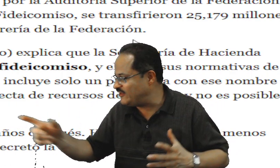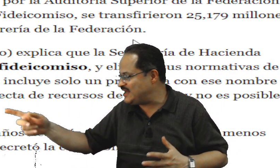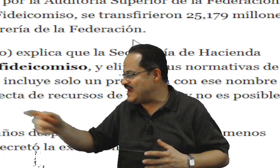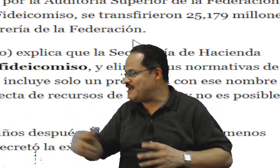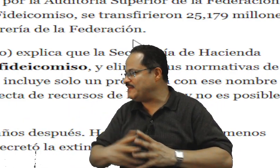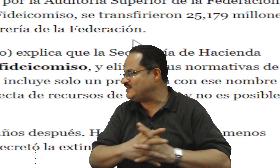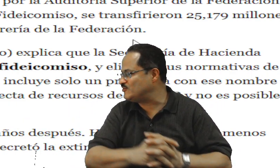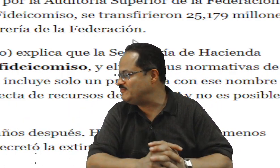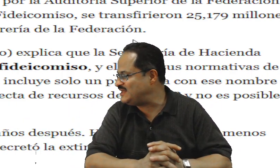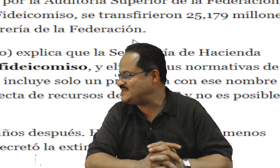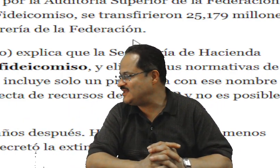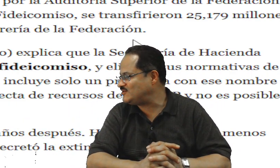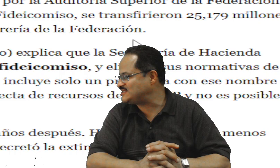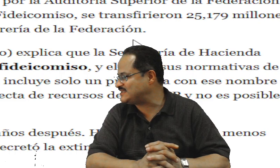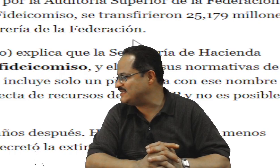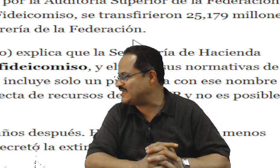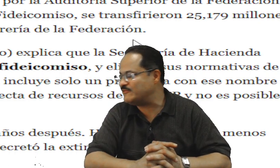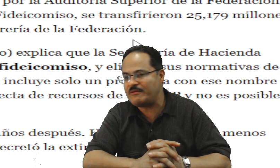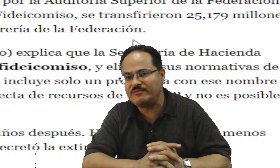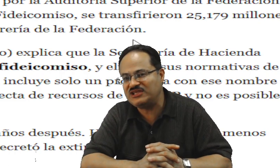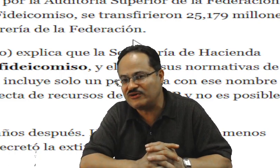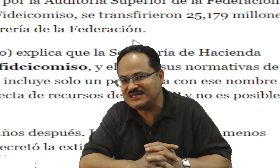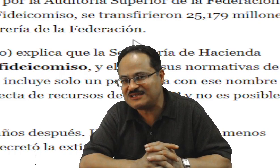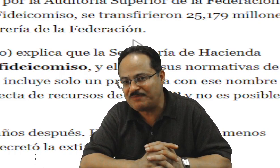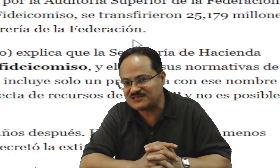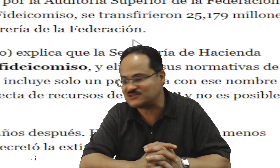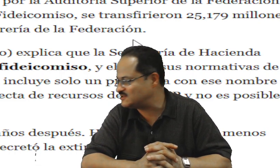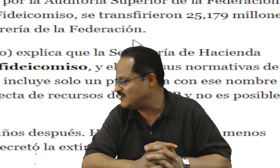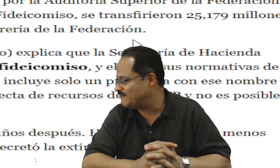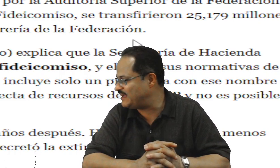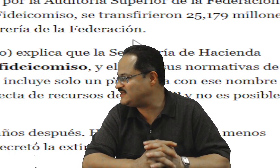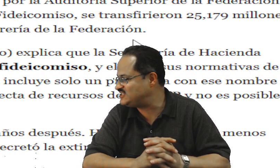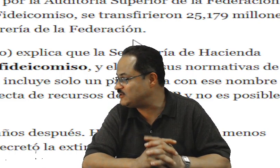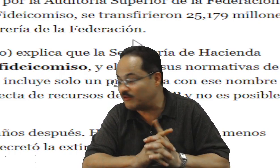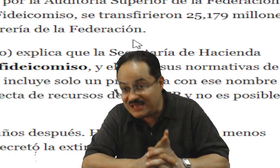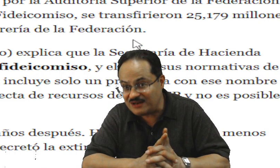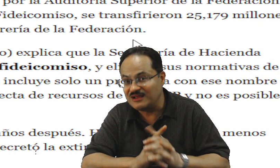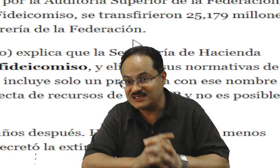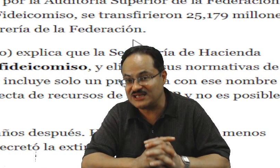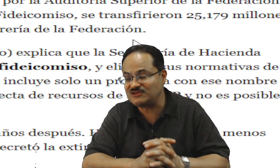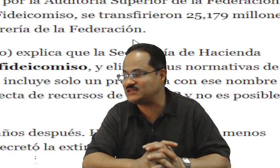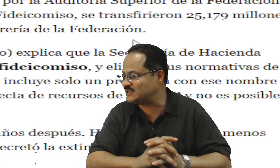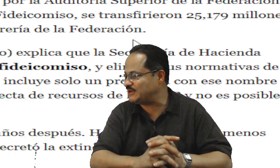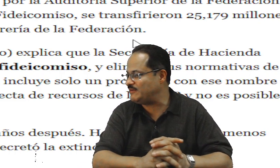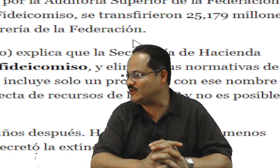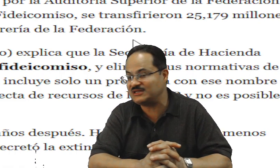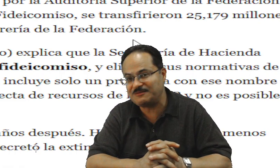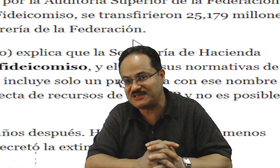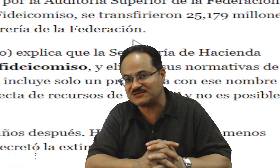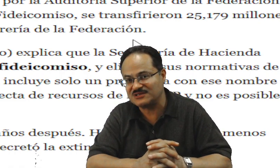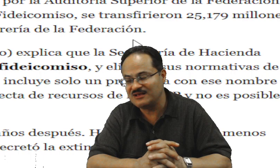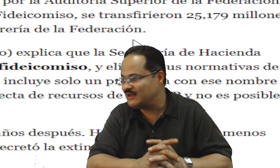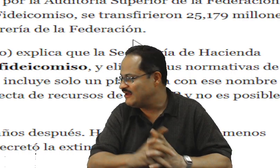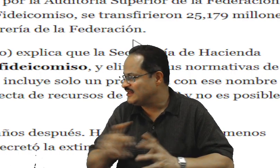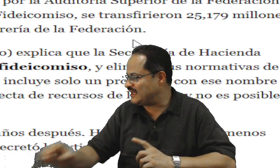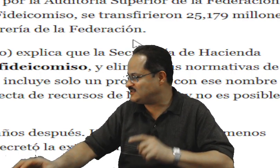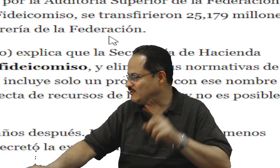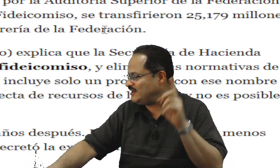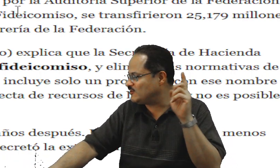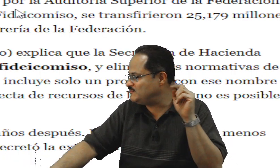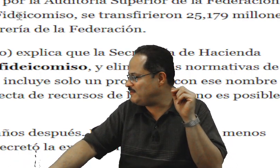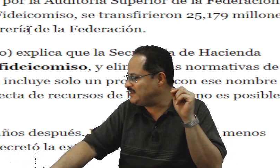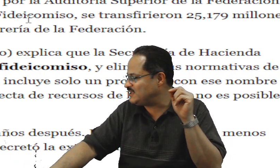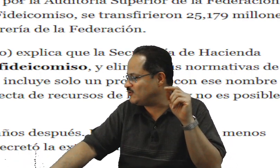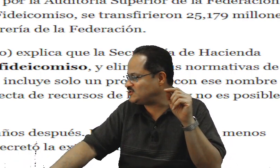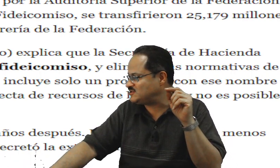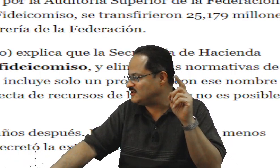fonden eran 21179 millones de pesos 25.179 millones de pesos tan solo en